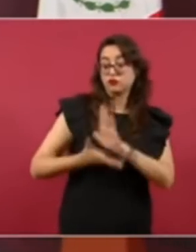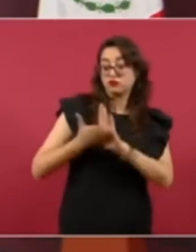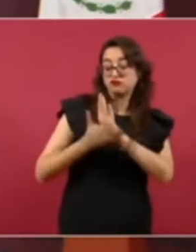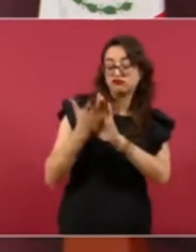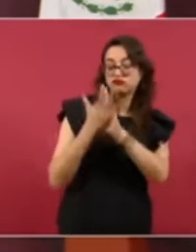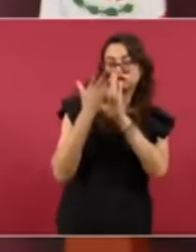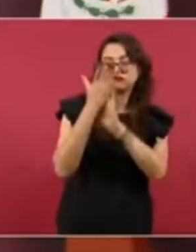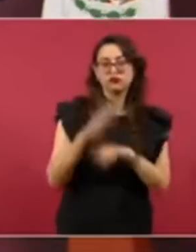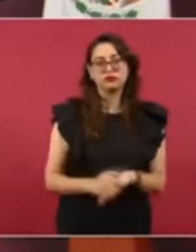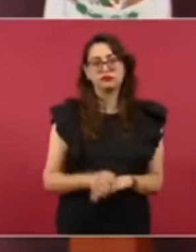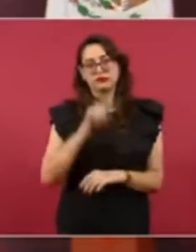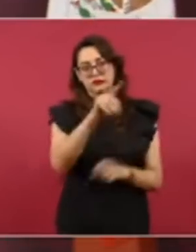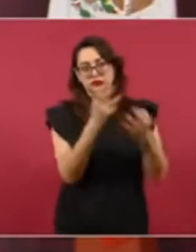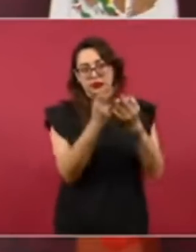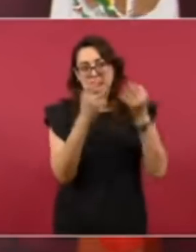y